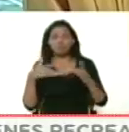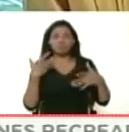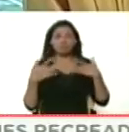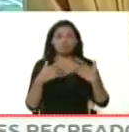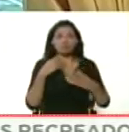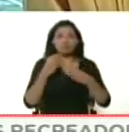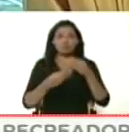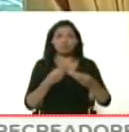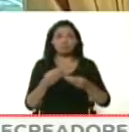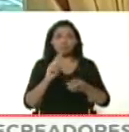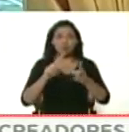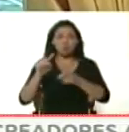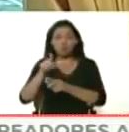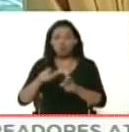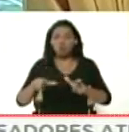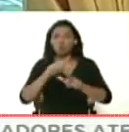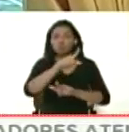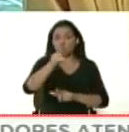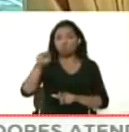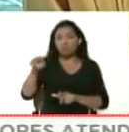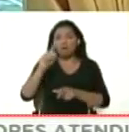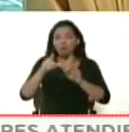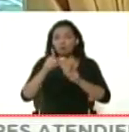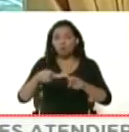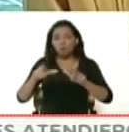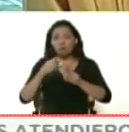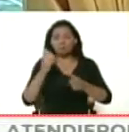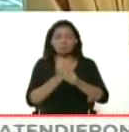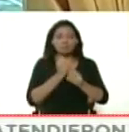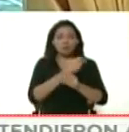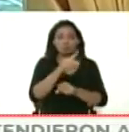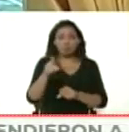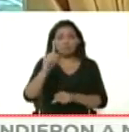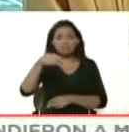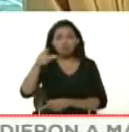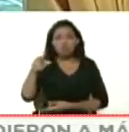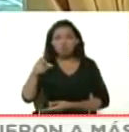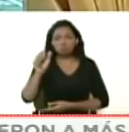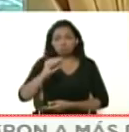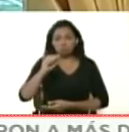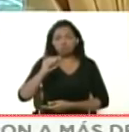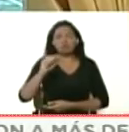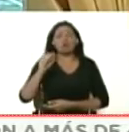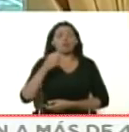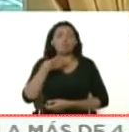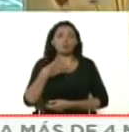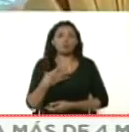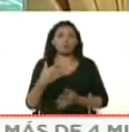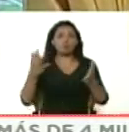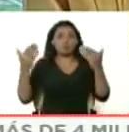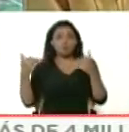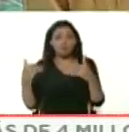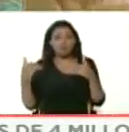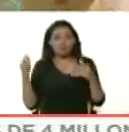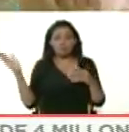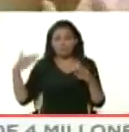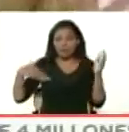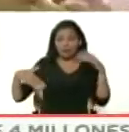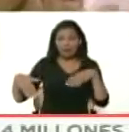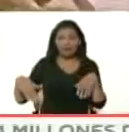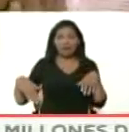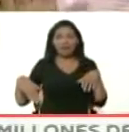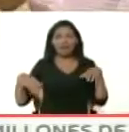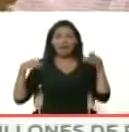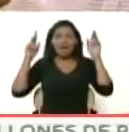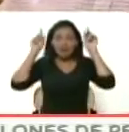hacemos en alguna de las fincas de ustedes, en alguno de los centros de trabajo. ¿Les parece? ¿Ah? O nos traemos las vacas para acá, para